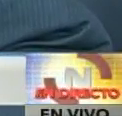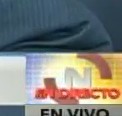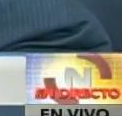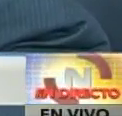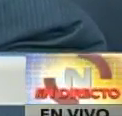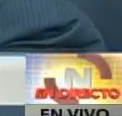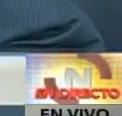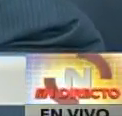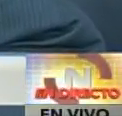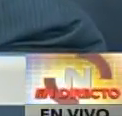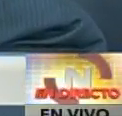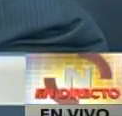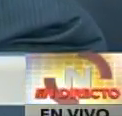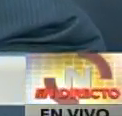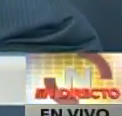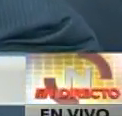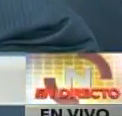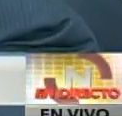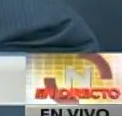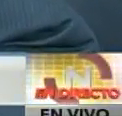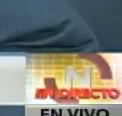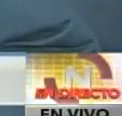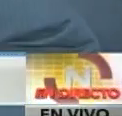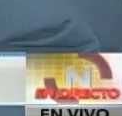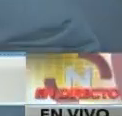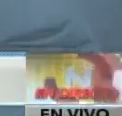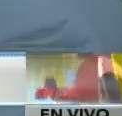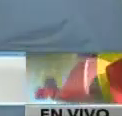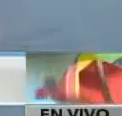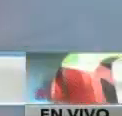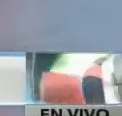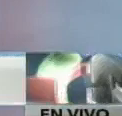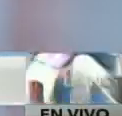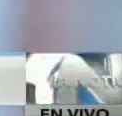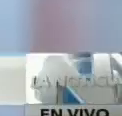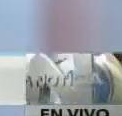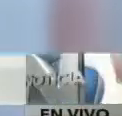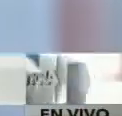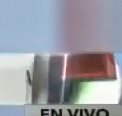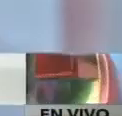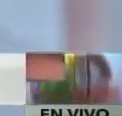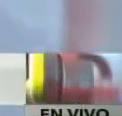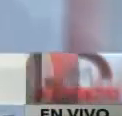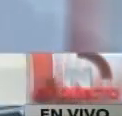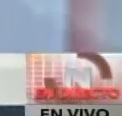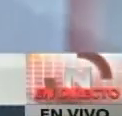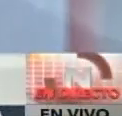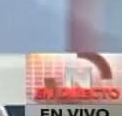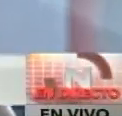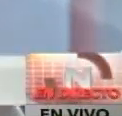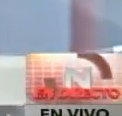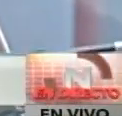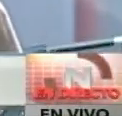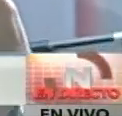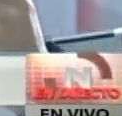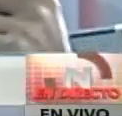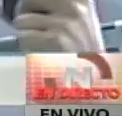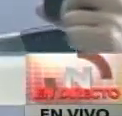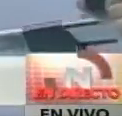Salsa, de Federico Betancourt, Cocolía. Cocolía. Cocolía. Ese es muy bueno para bailar, Cocolía. Dale,